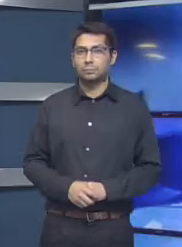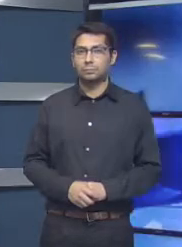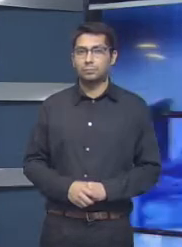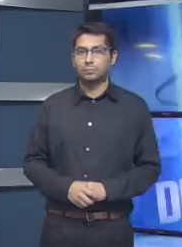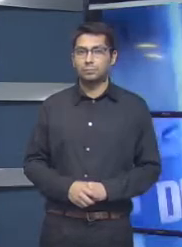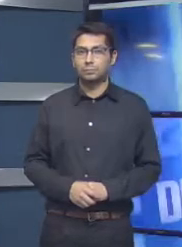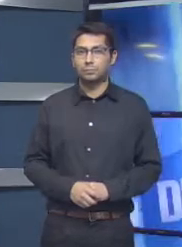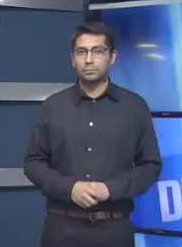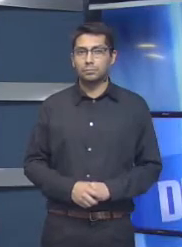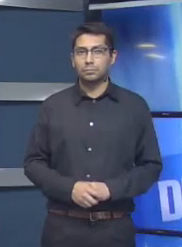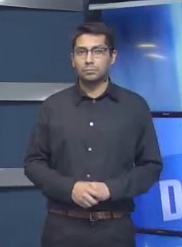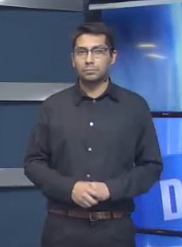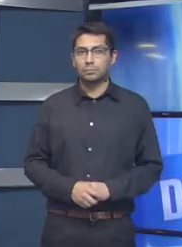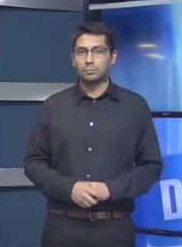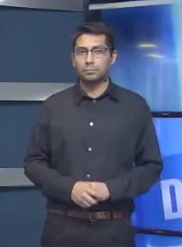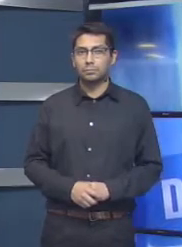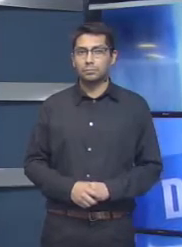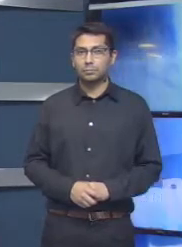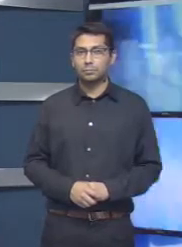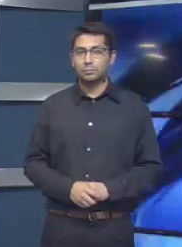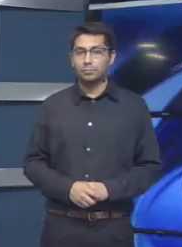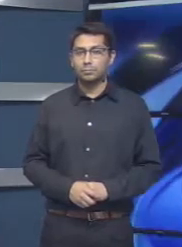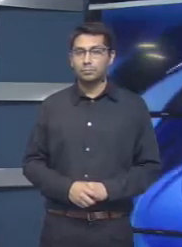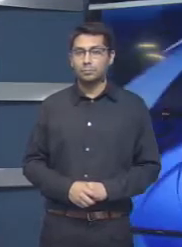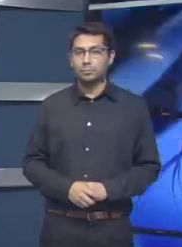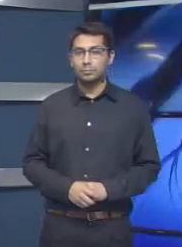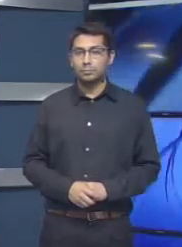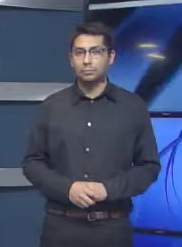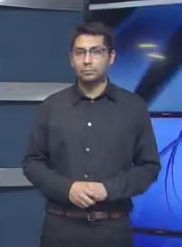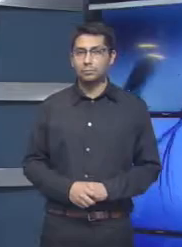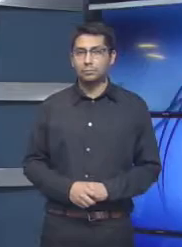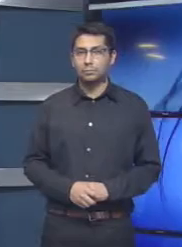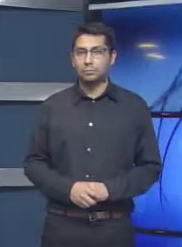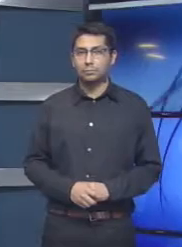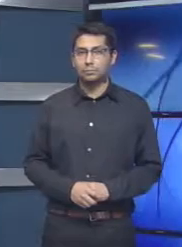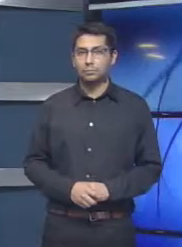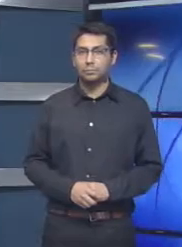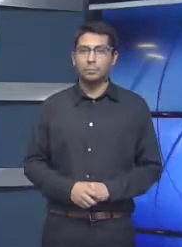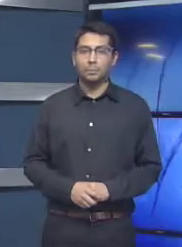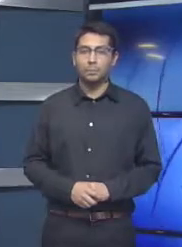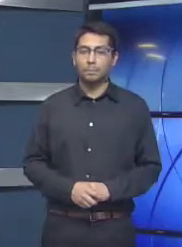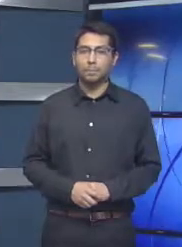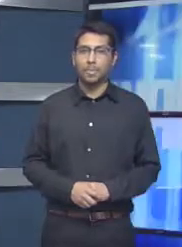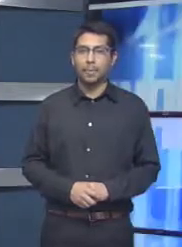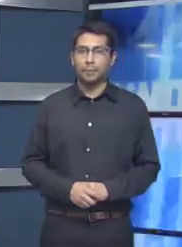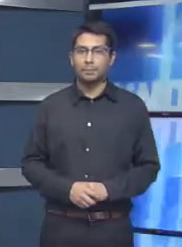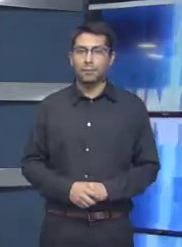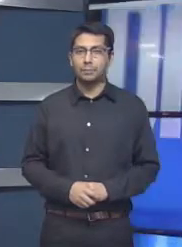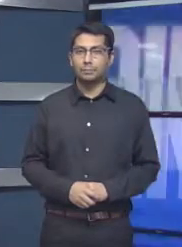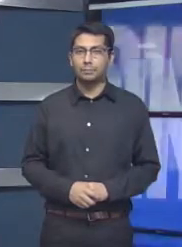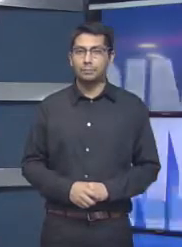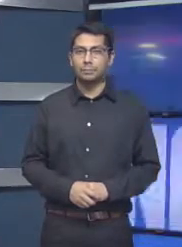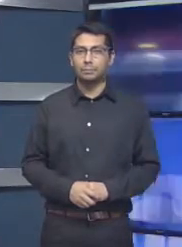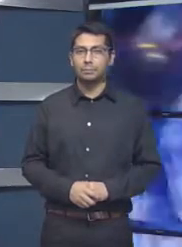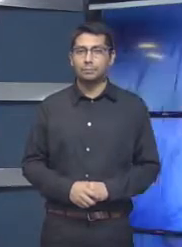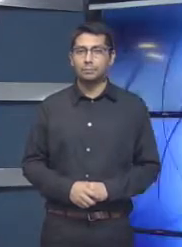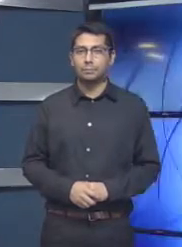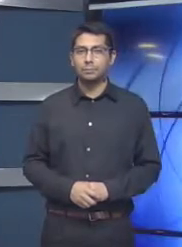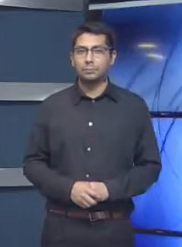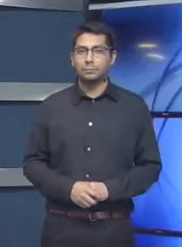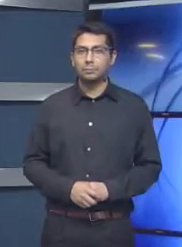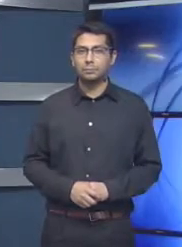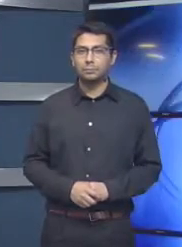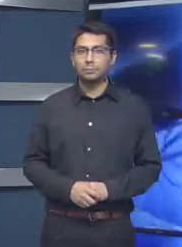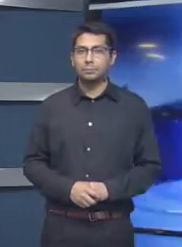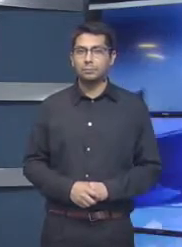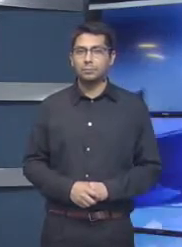inflacionaria. Desde que hemos comenzado la pandemia hasta la fecha, estimo, no lo tengo a mano, bien, lo tengo en un escritorio